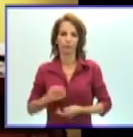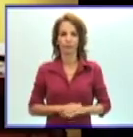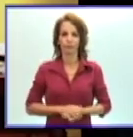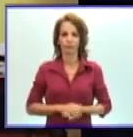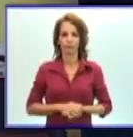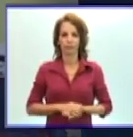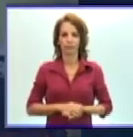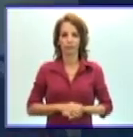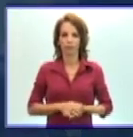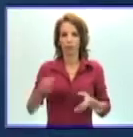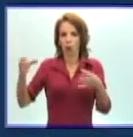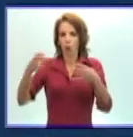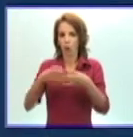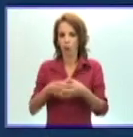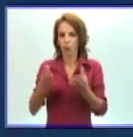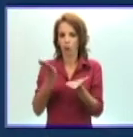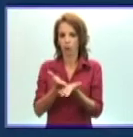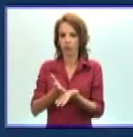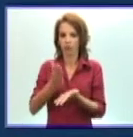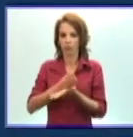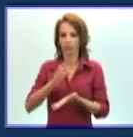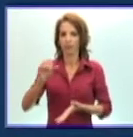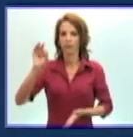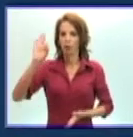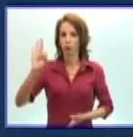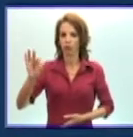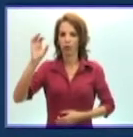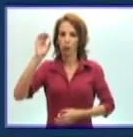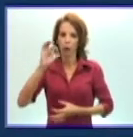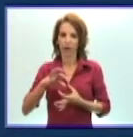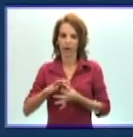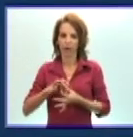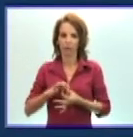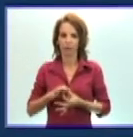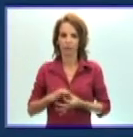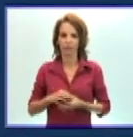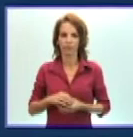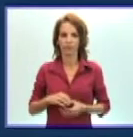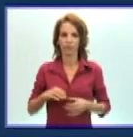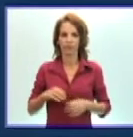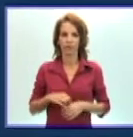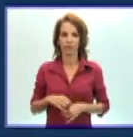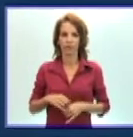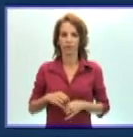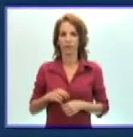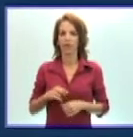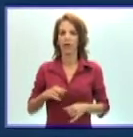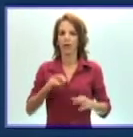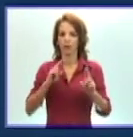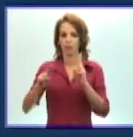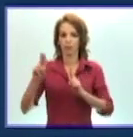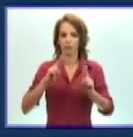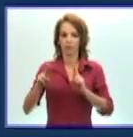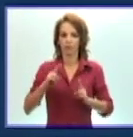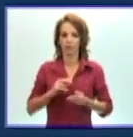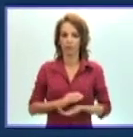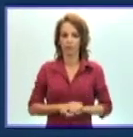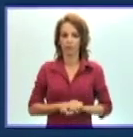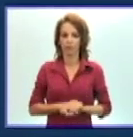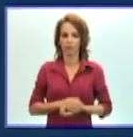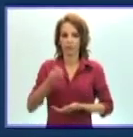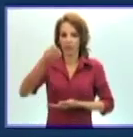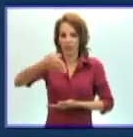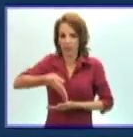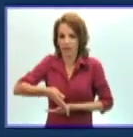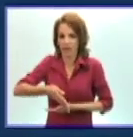Un grupo de estudiantes de octavo grado se les orientó a realizar una excursión al radar de la Gran